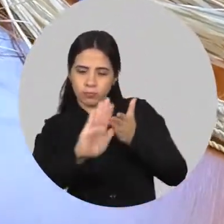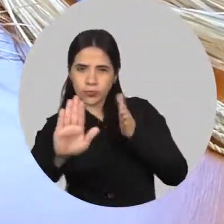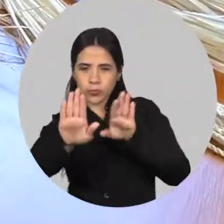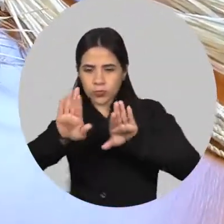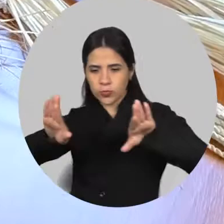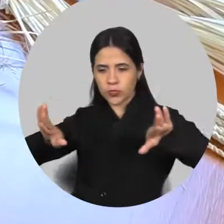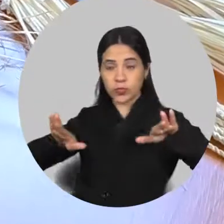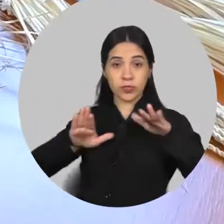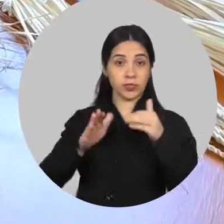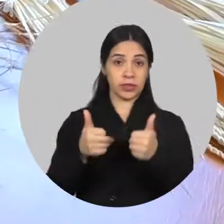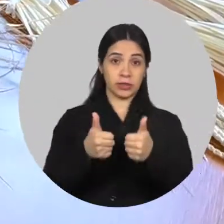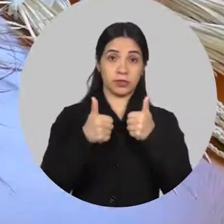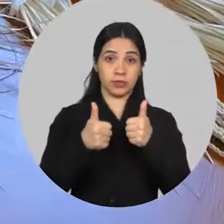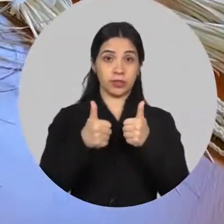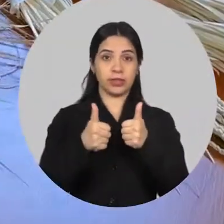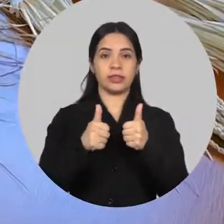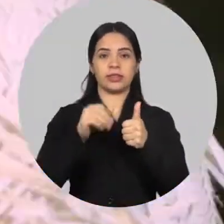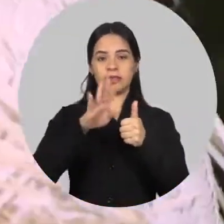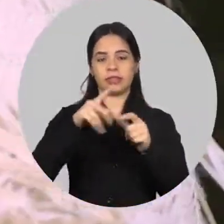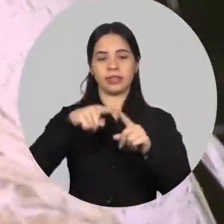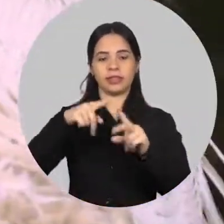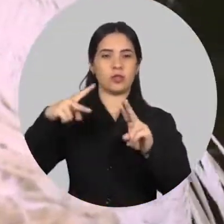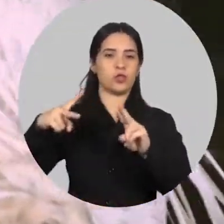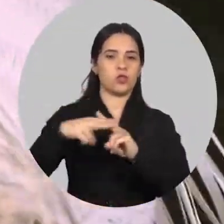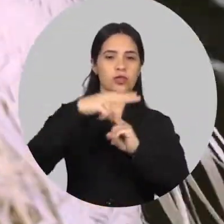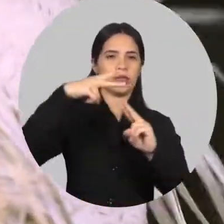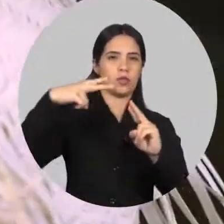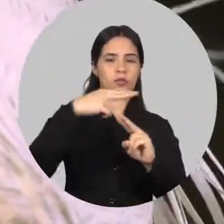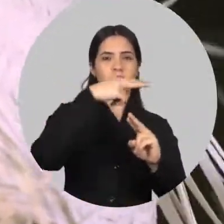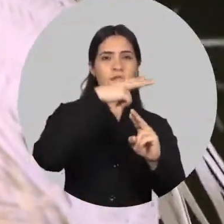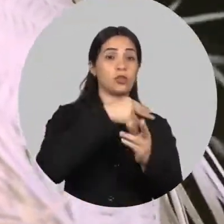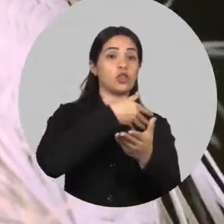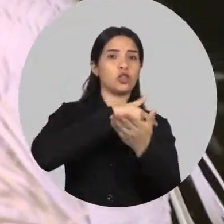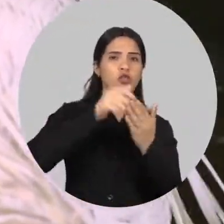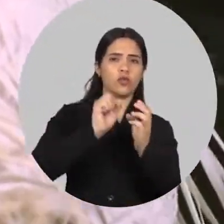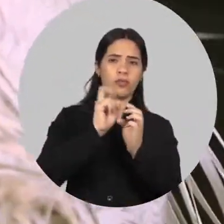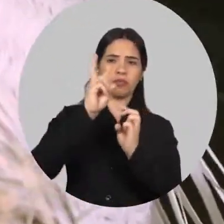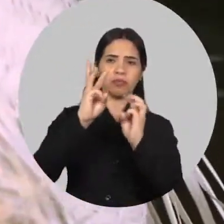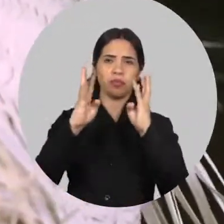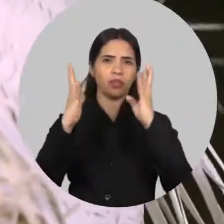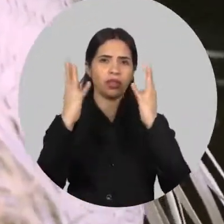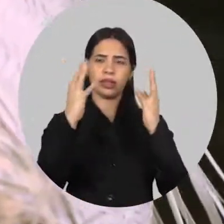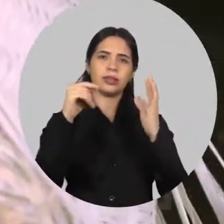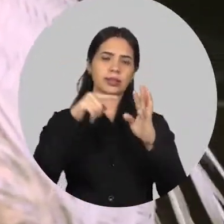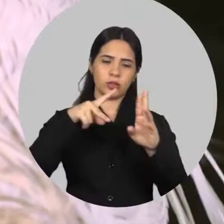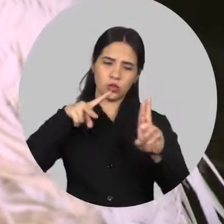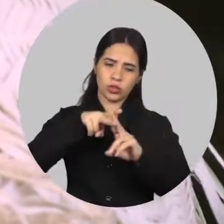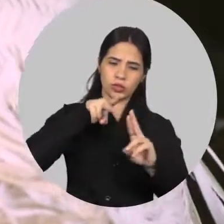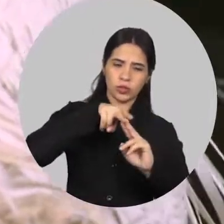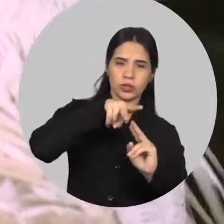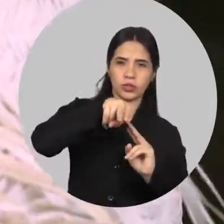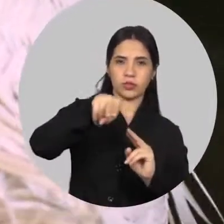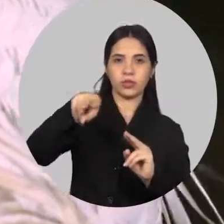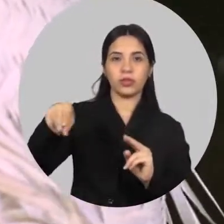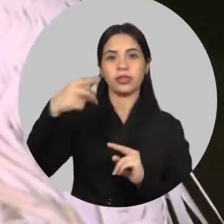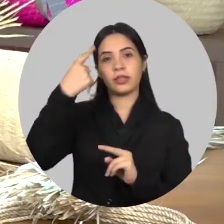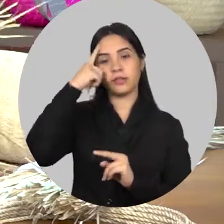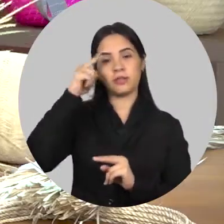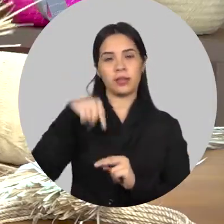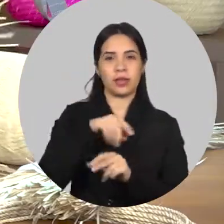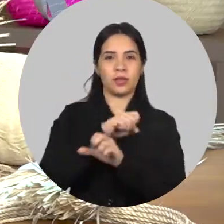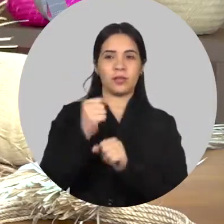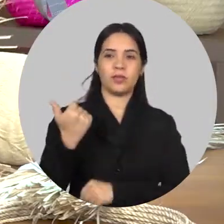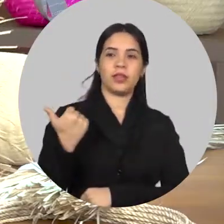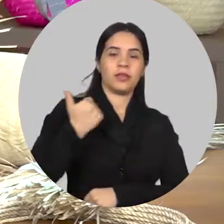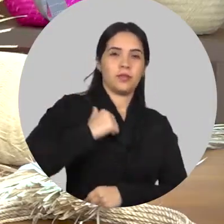correa, esto vamos a desechar, el bolso sea bastante resistente como para que uno le